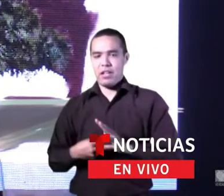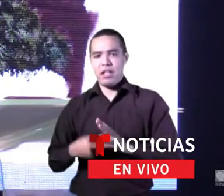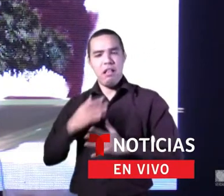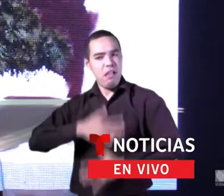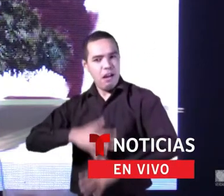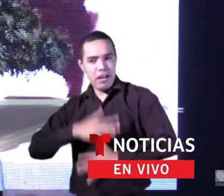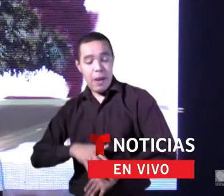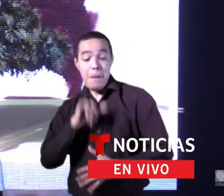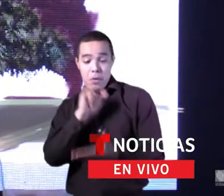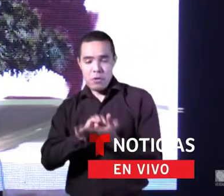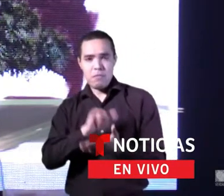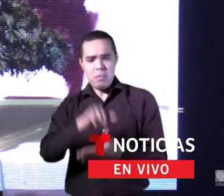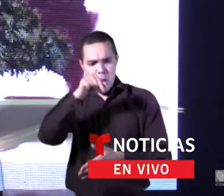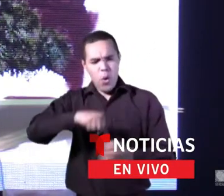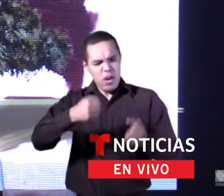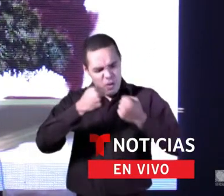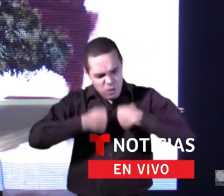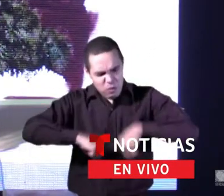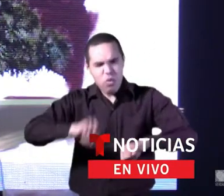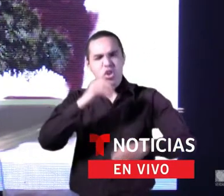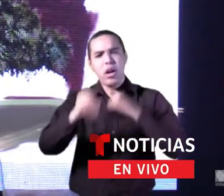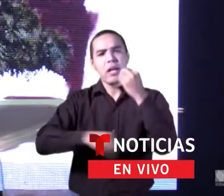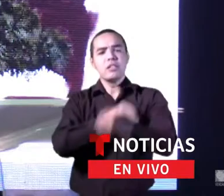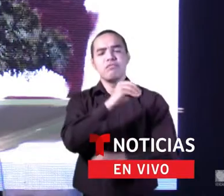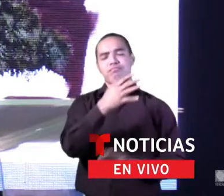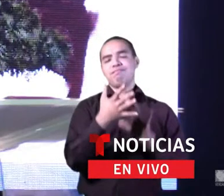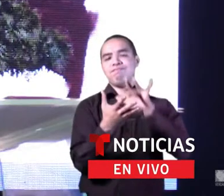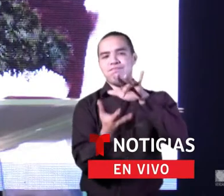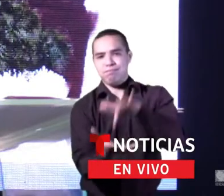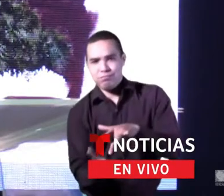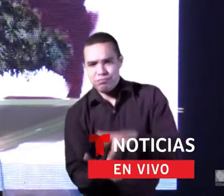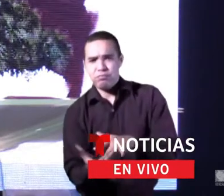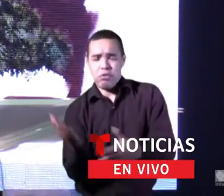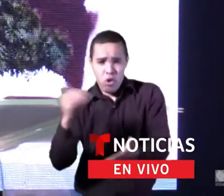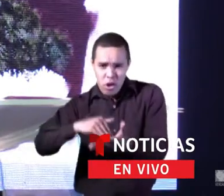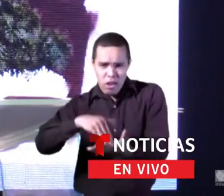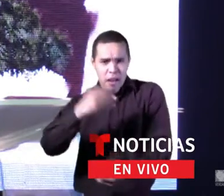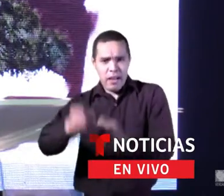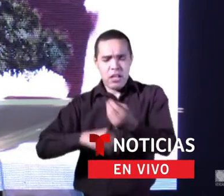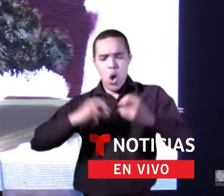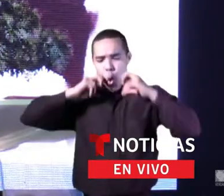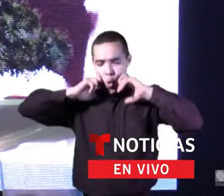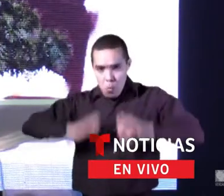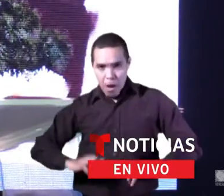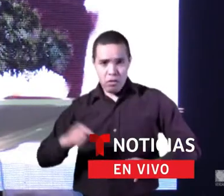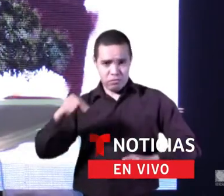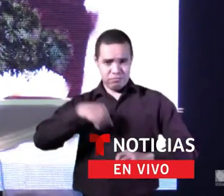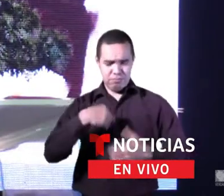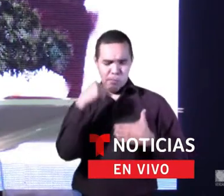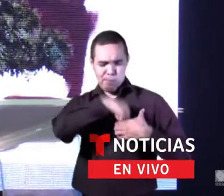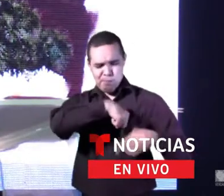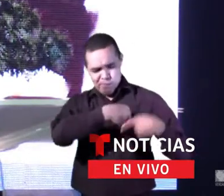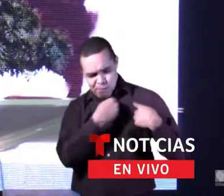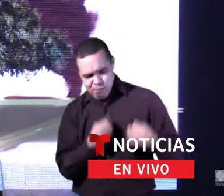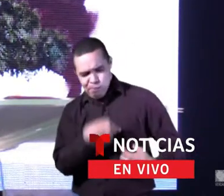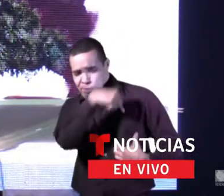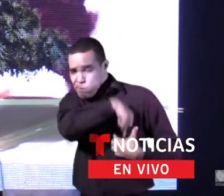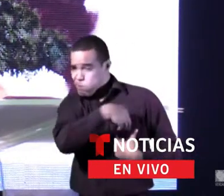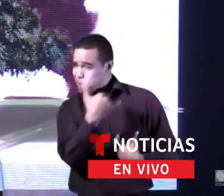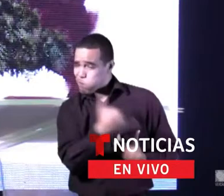hemos hecho el esfuerzo de reencontrar lo profundamente humano en el fondo de nuestros corazones